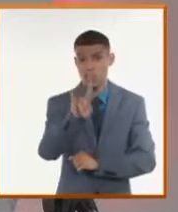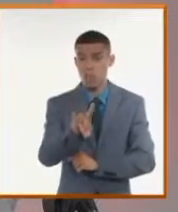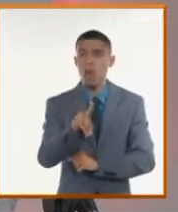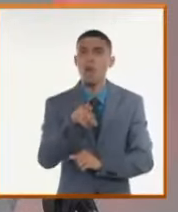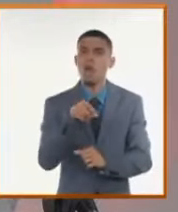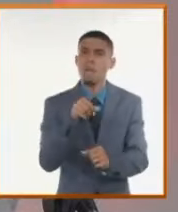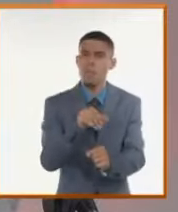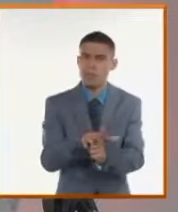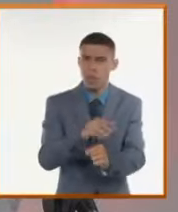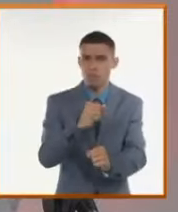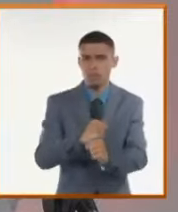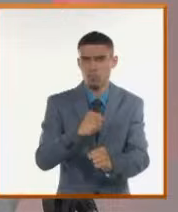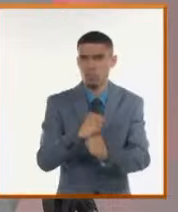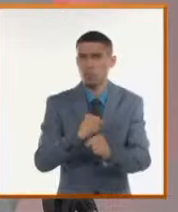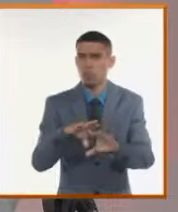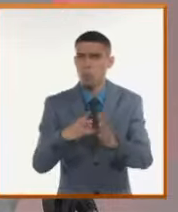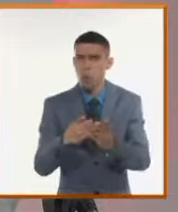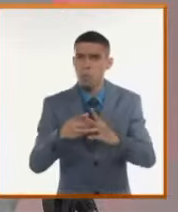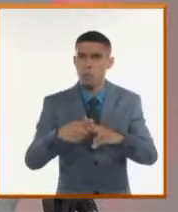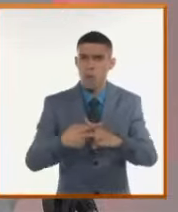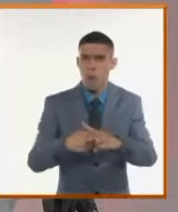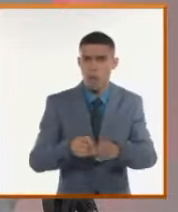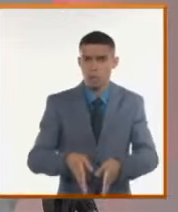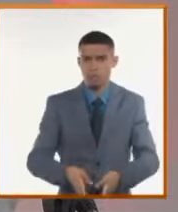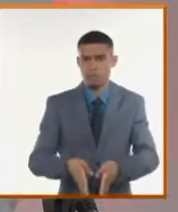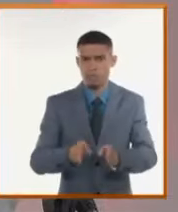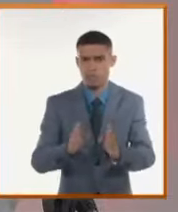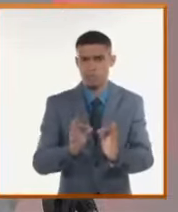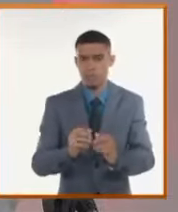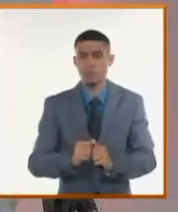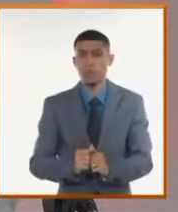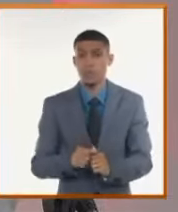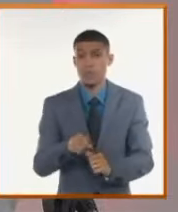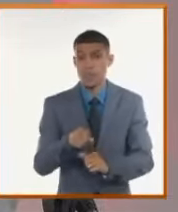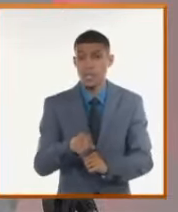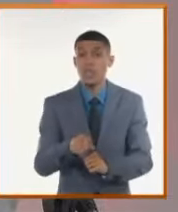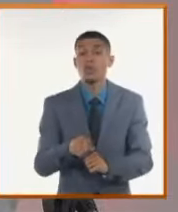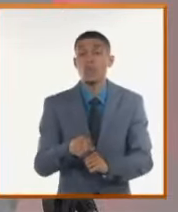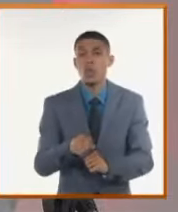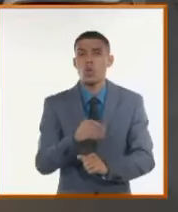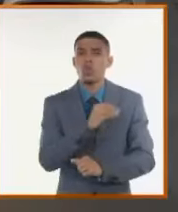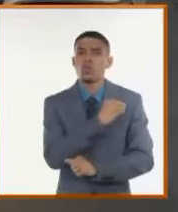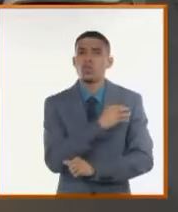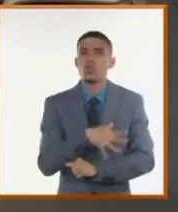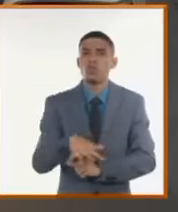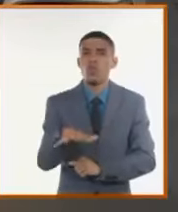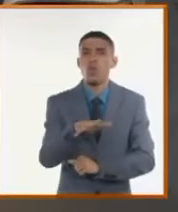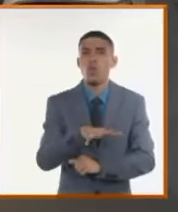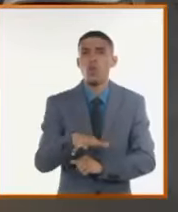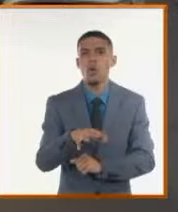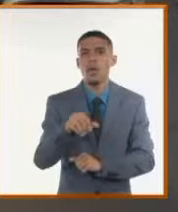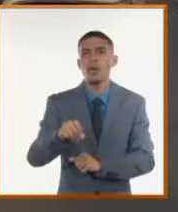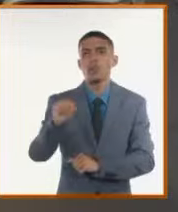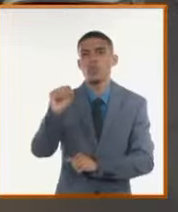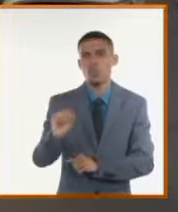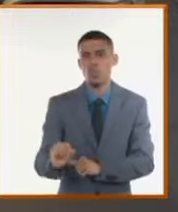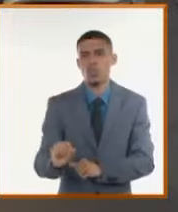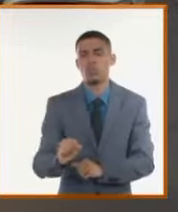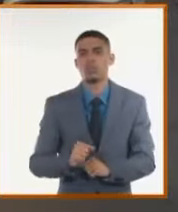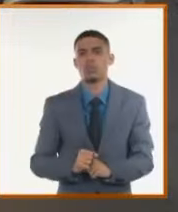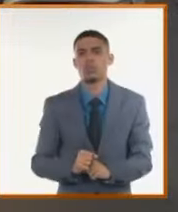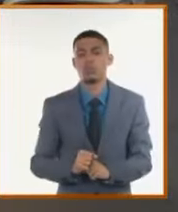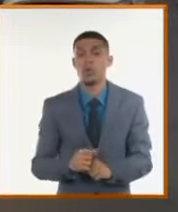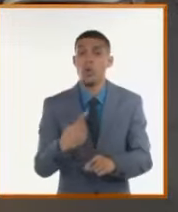tramo ya está restablecido ahora qué pasa Randy eh Ese es el tramo línea Sur eh por la zona de los palos como también decía